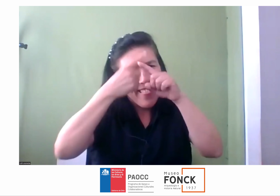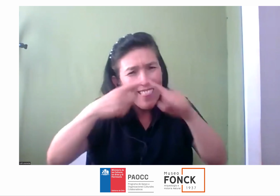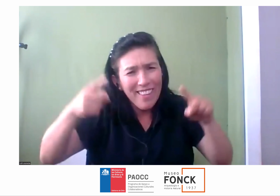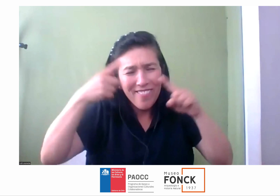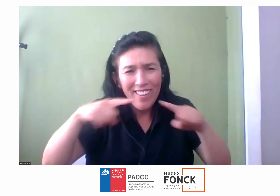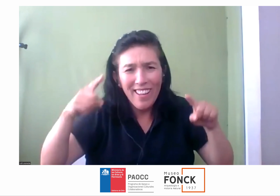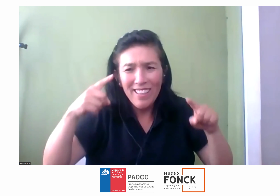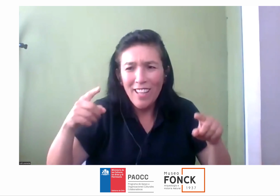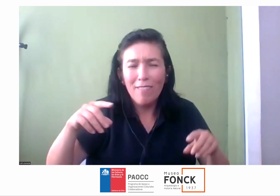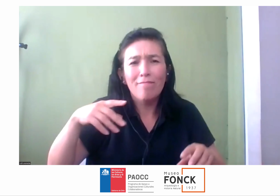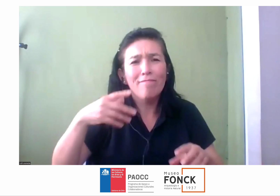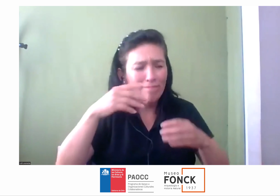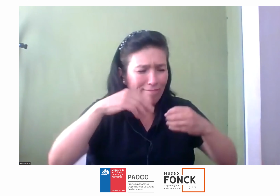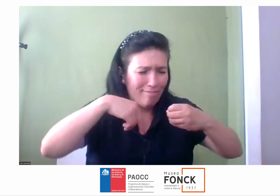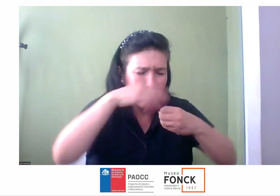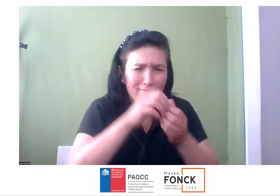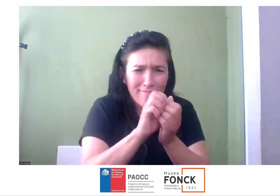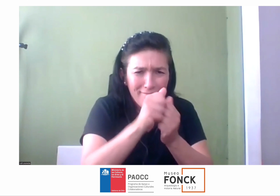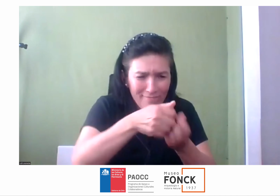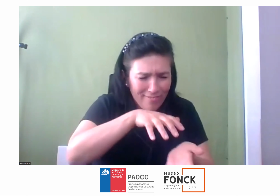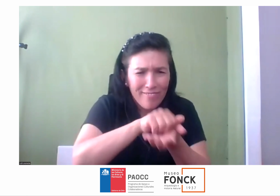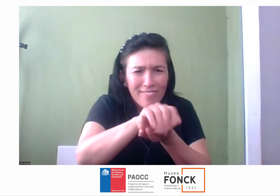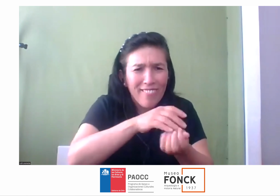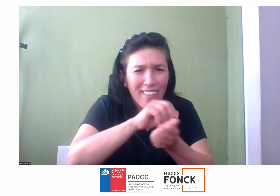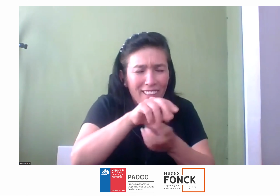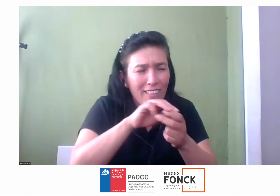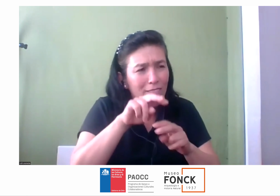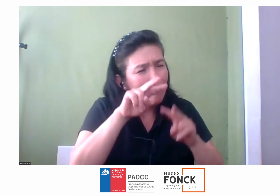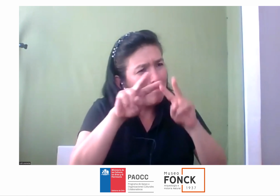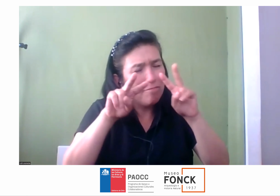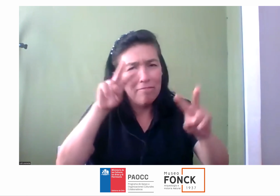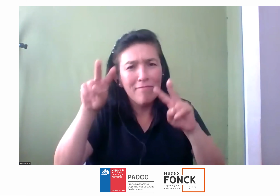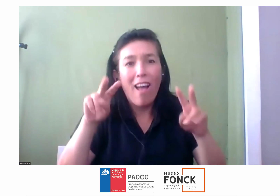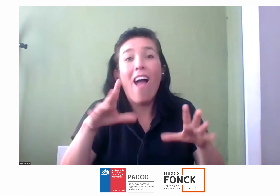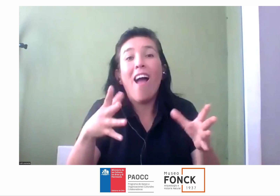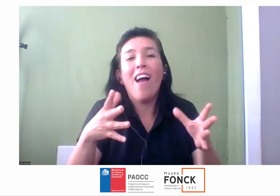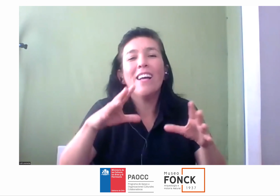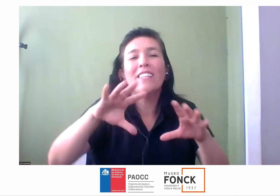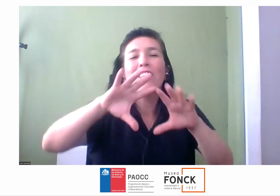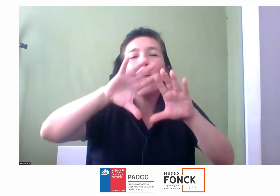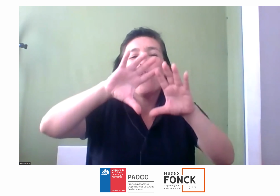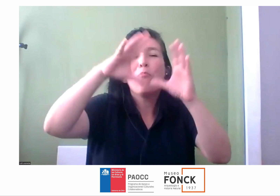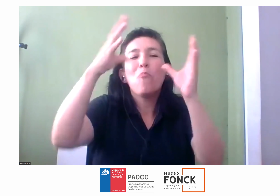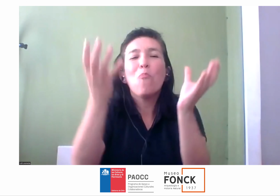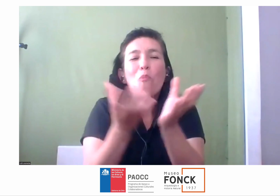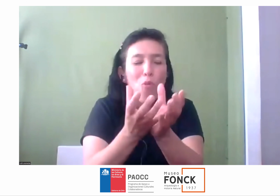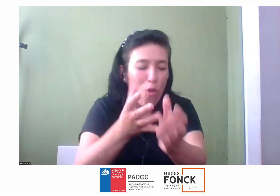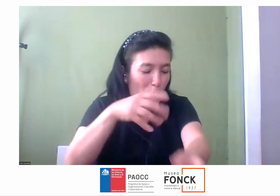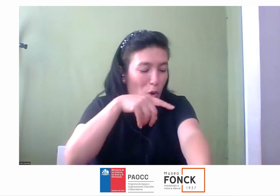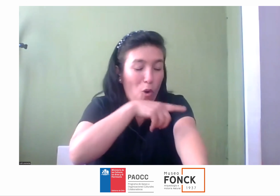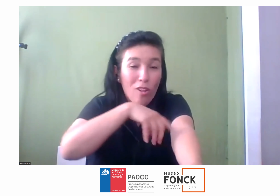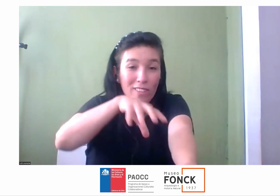distintas tipos de alfarería que están dando vuelta y que hablan también de este mundo o esta región que está